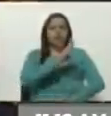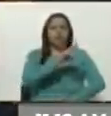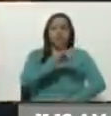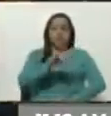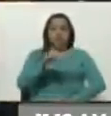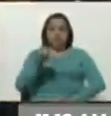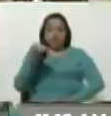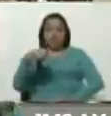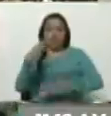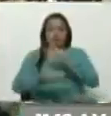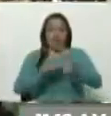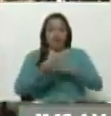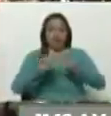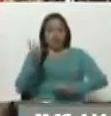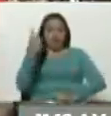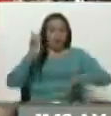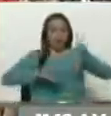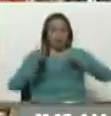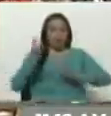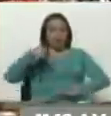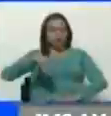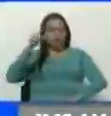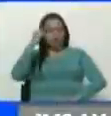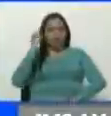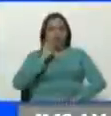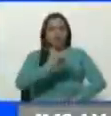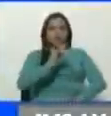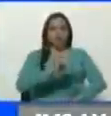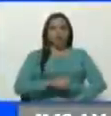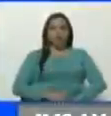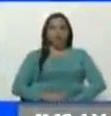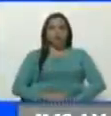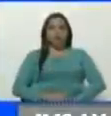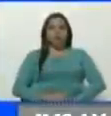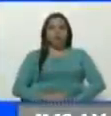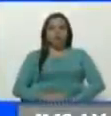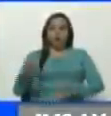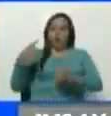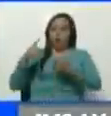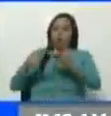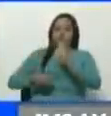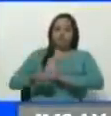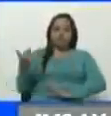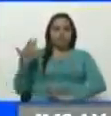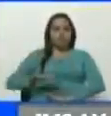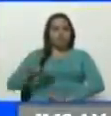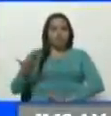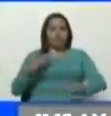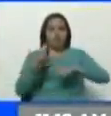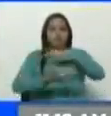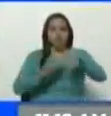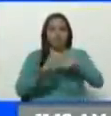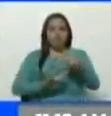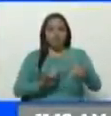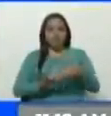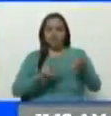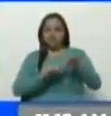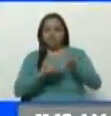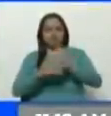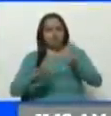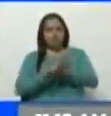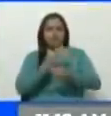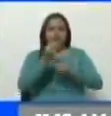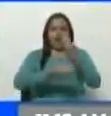se encarga de la primera ponencia de este lunes. Las cosas centrales de una revolución están hacer,